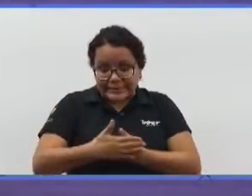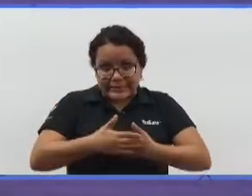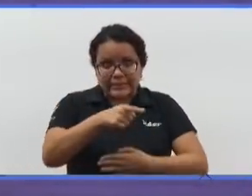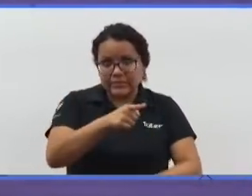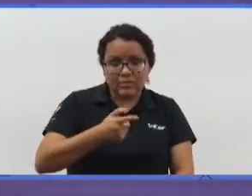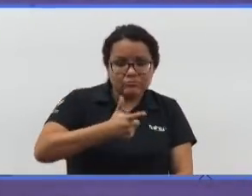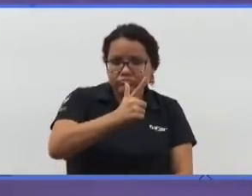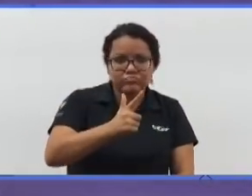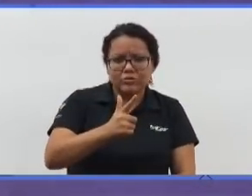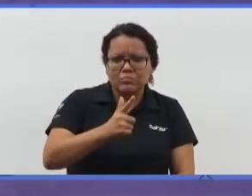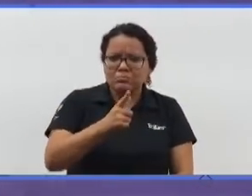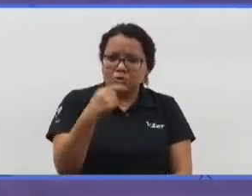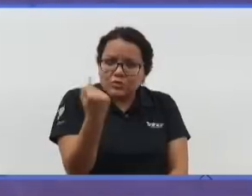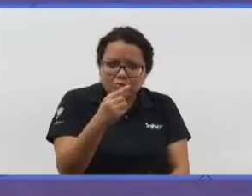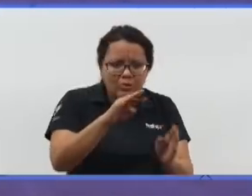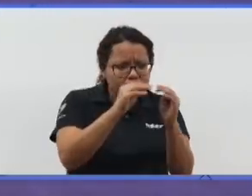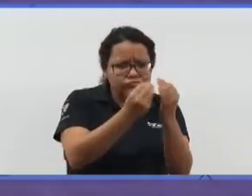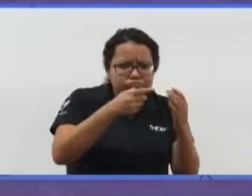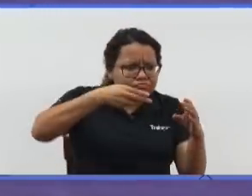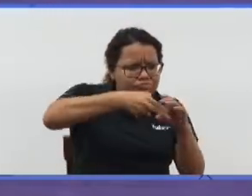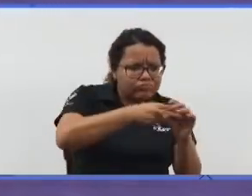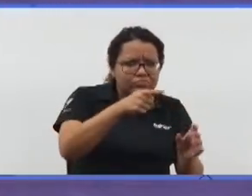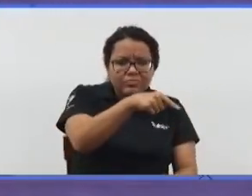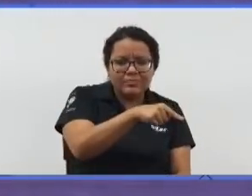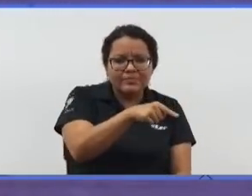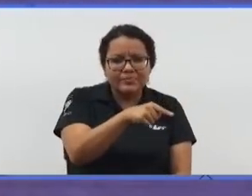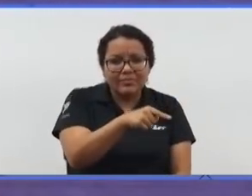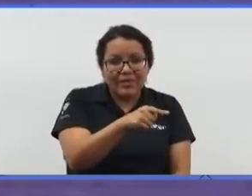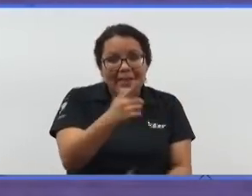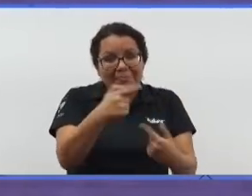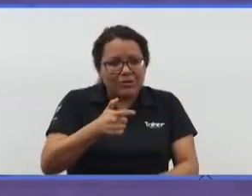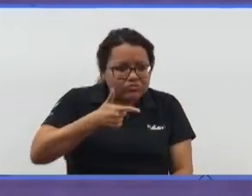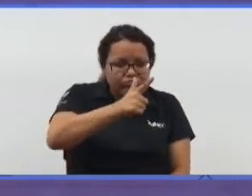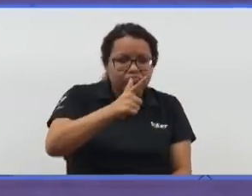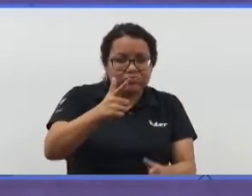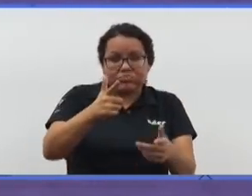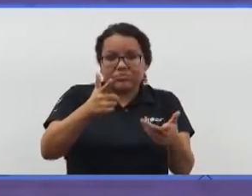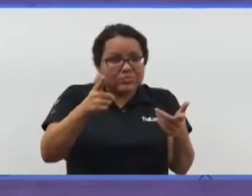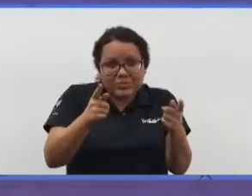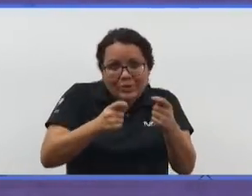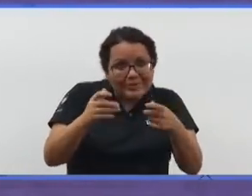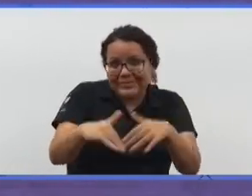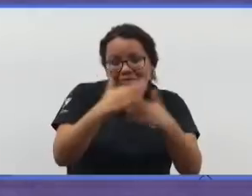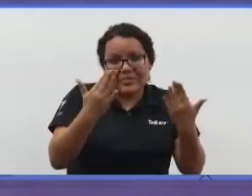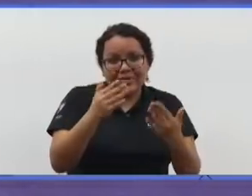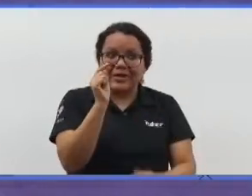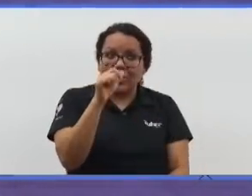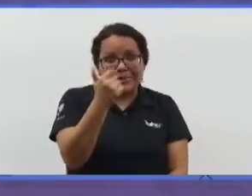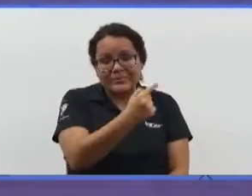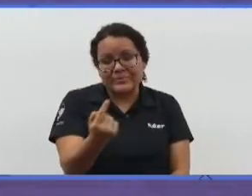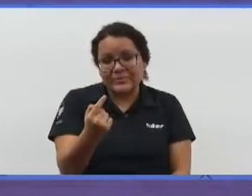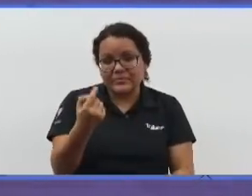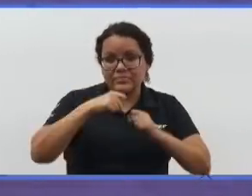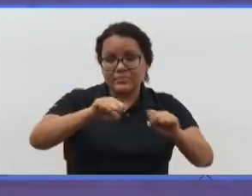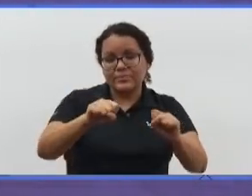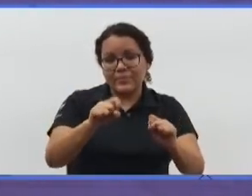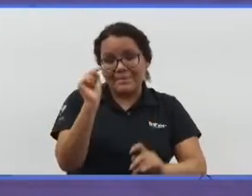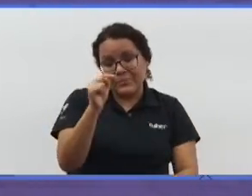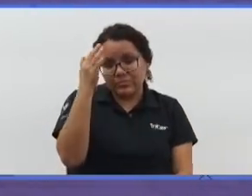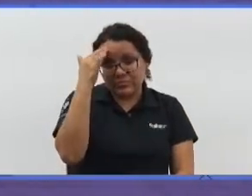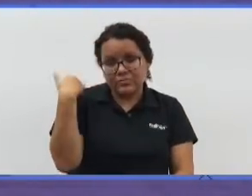estaba acompañando al grupo que fueron a saltar y lamentablemente se le salió de control y al salirse de control alguien perdió la vida entonces la mujer